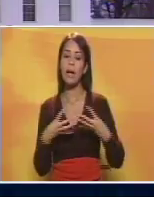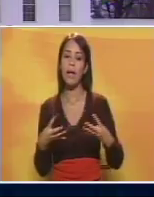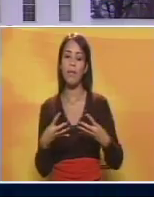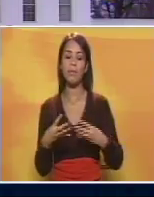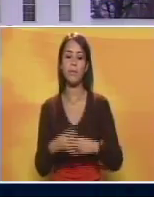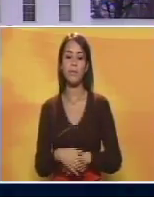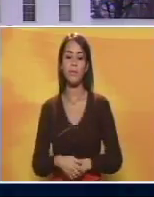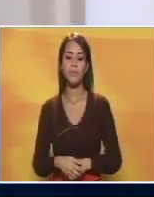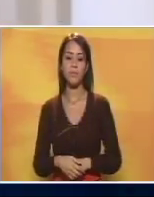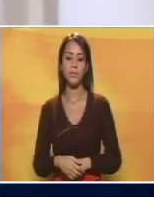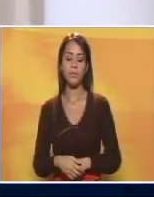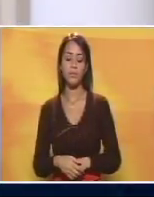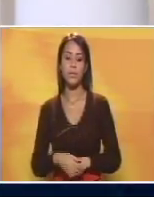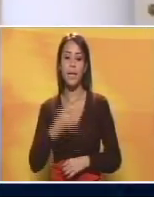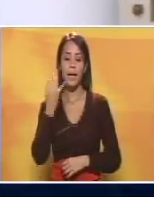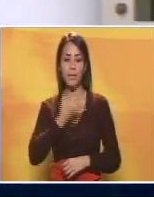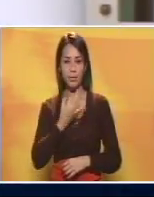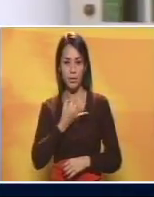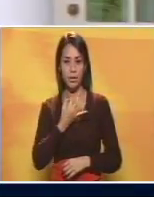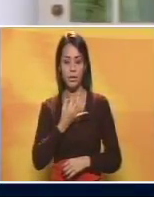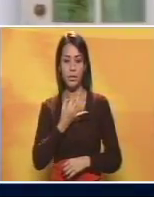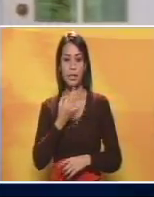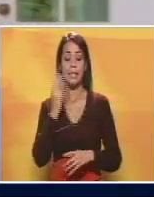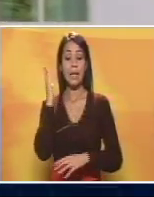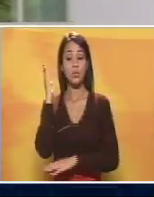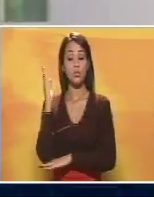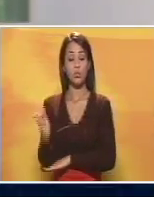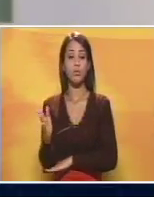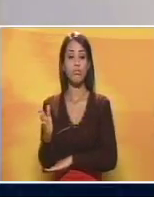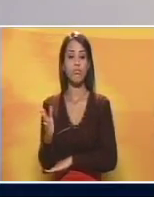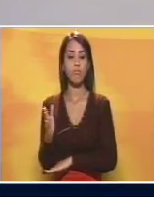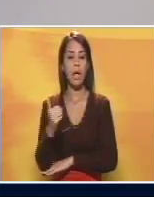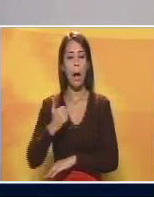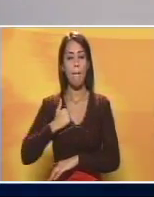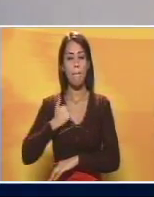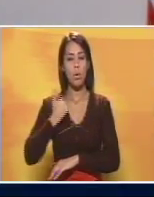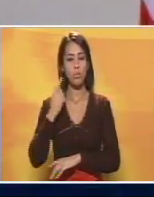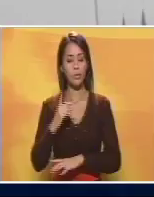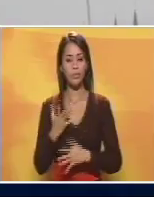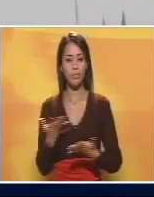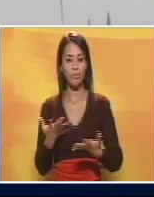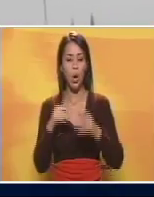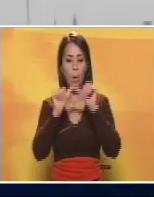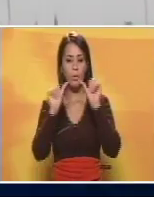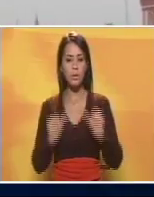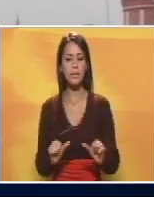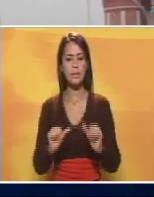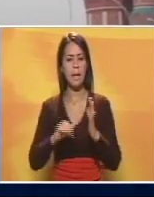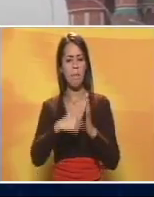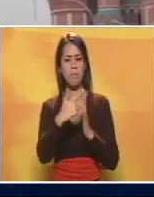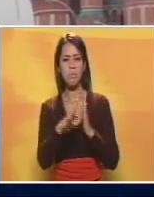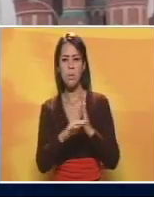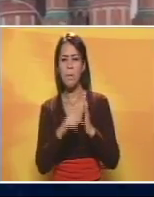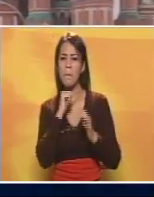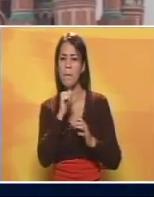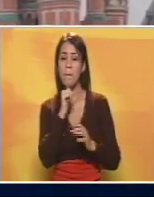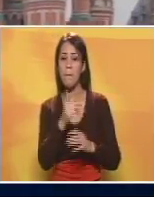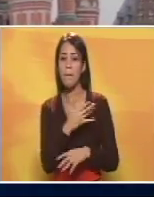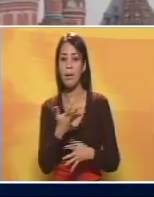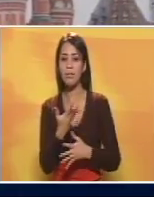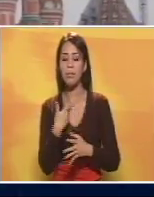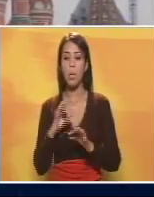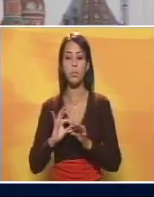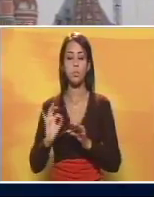Tesoro, Steven Mnuchin, afirmó que los sancionados que se aprovechan de lo que calificó como sistema corrupto ya no estarán aislados de